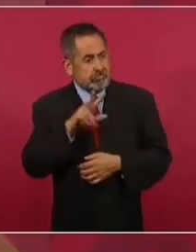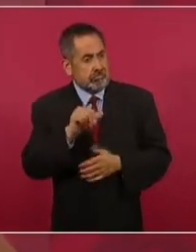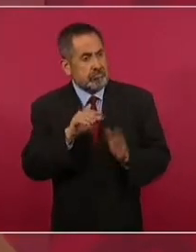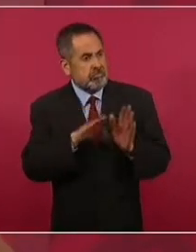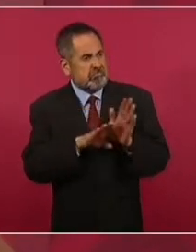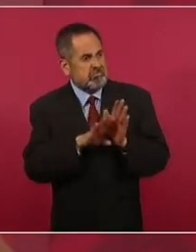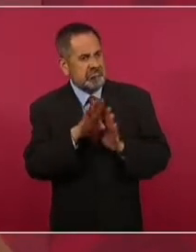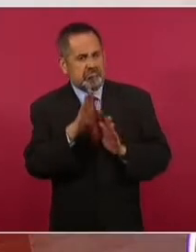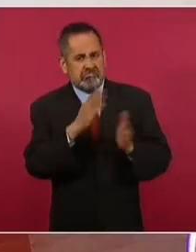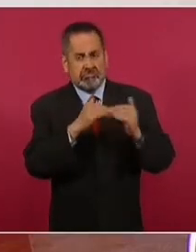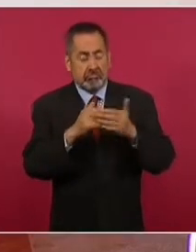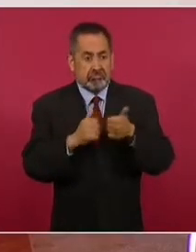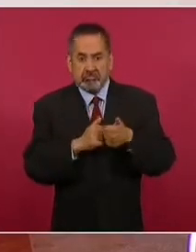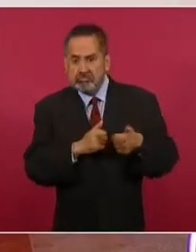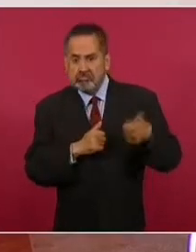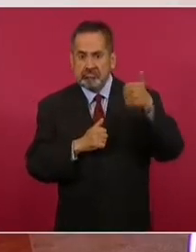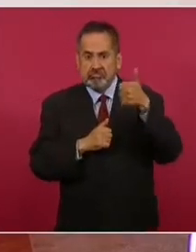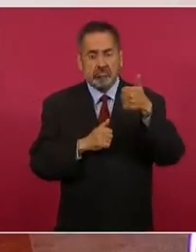Estaba arriba de ese dicho.